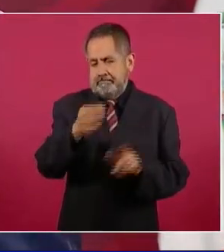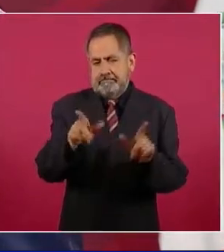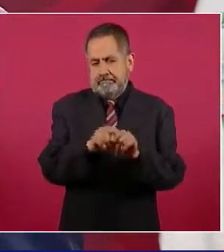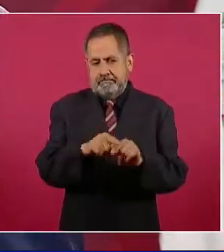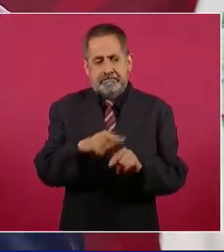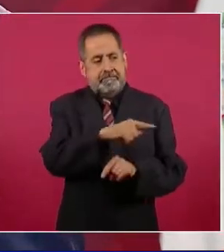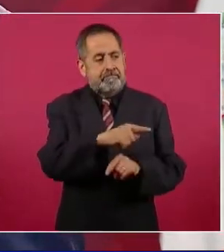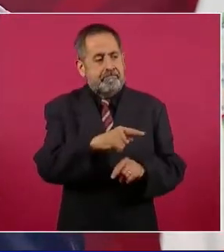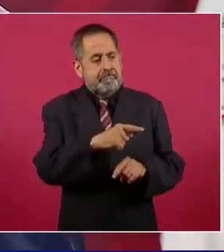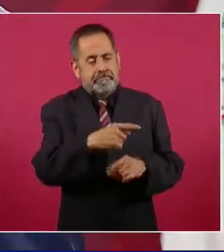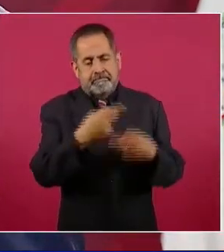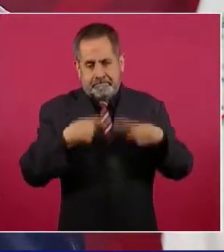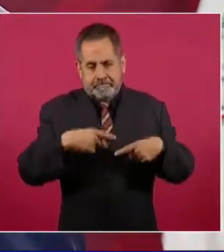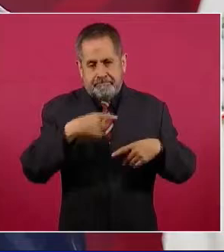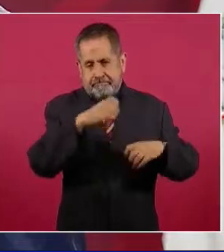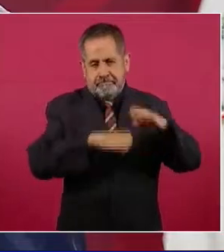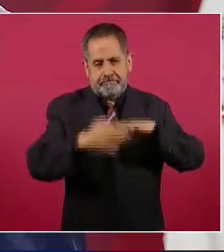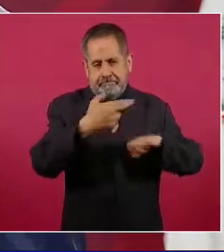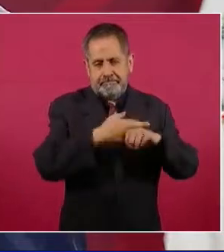empresa.